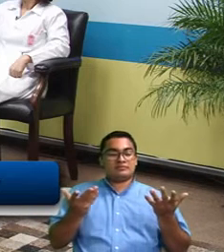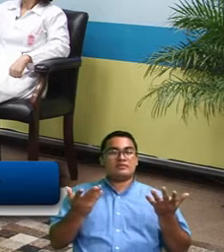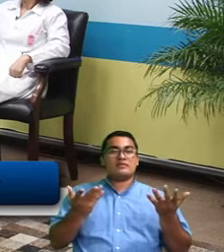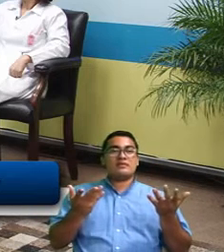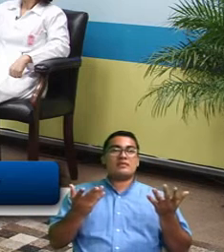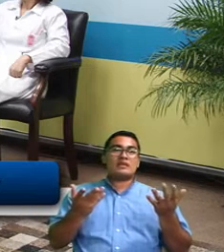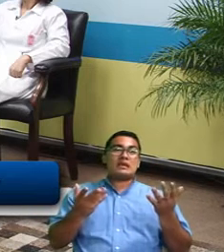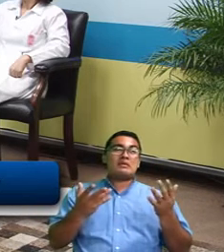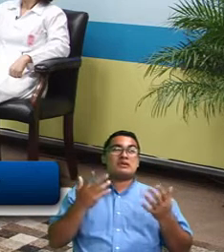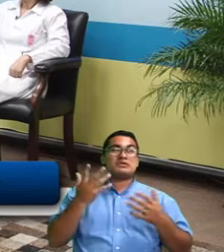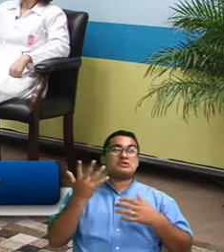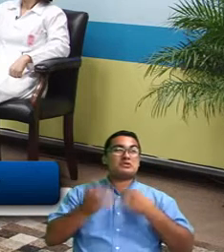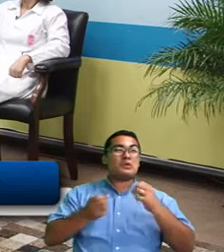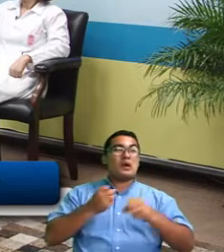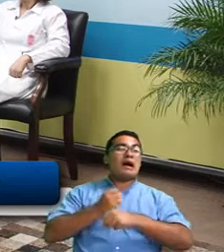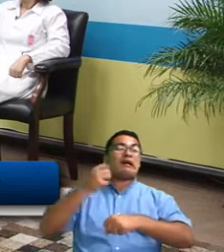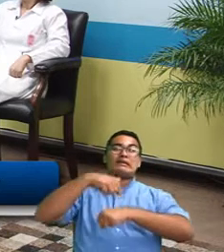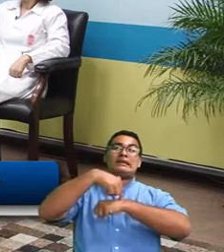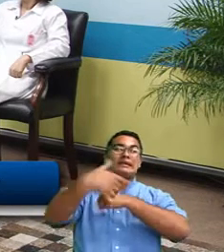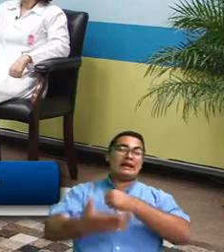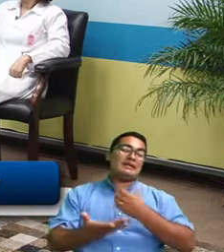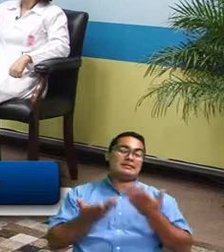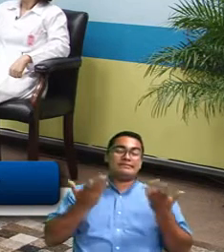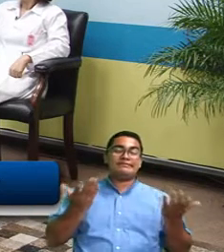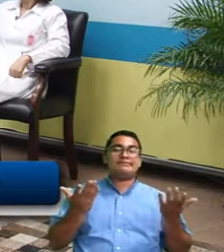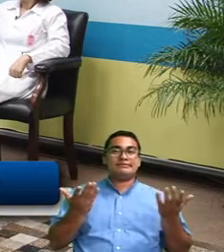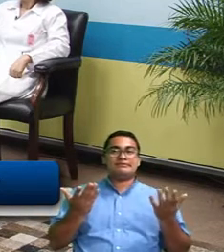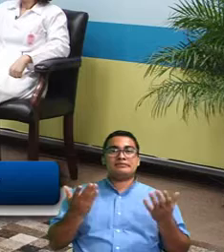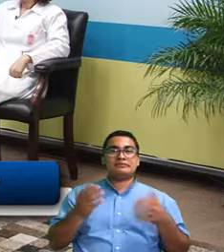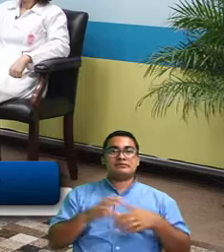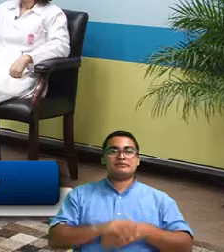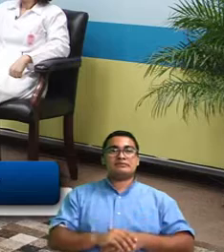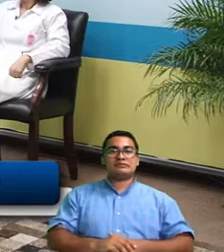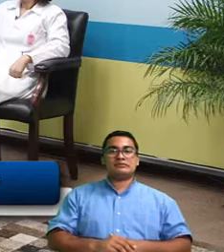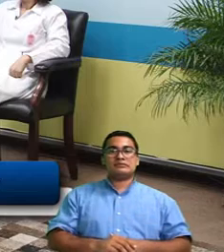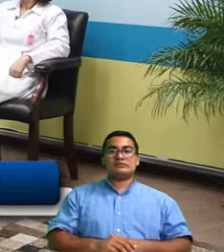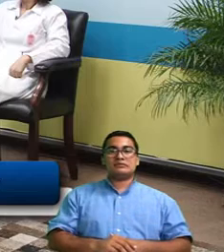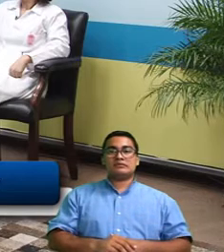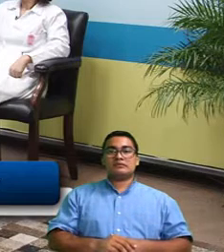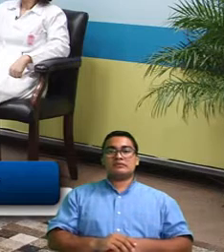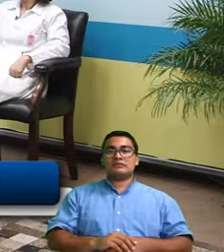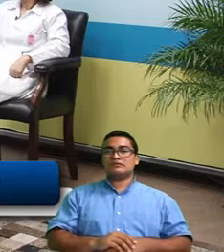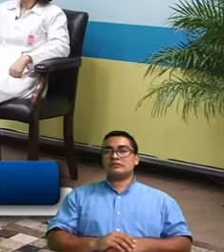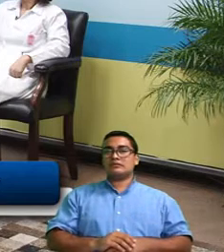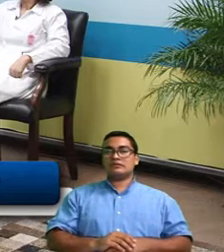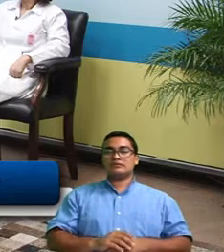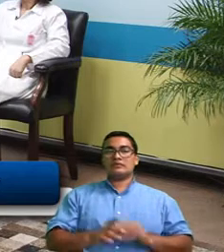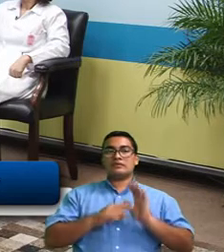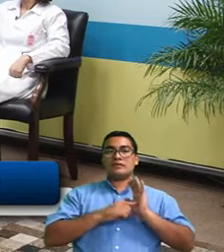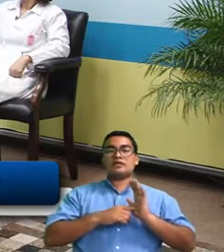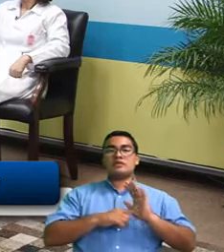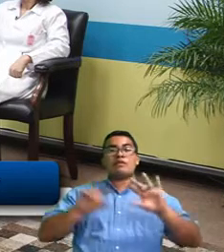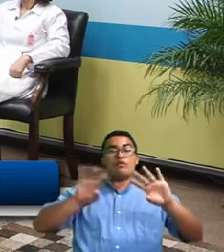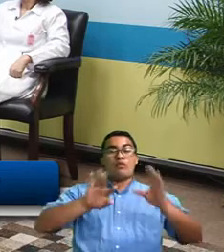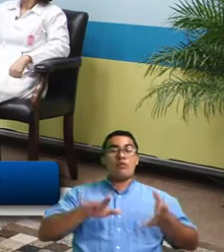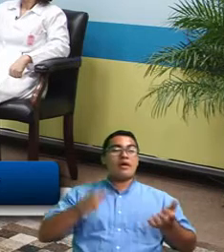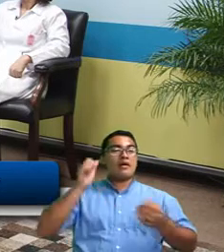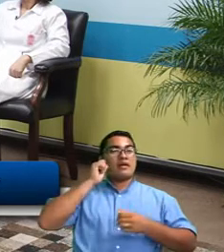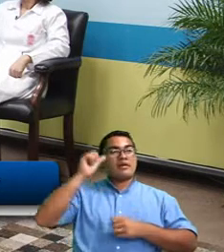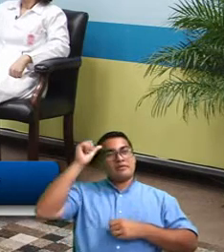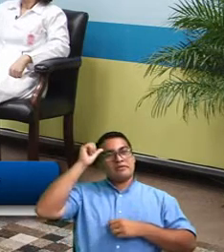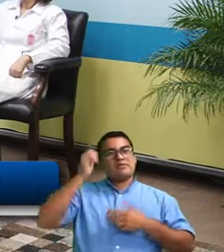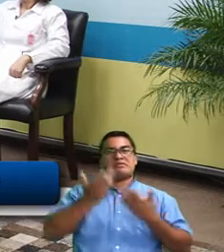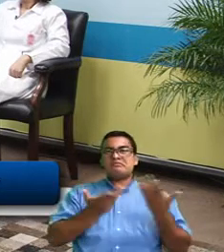manifiesta hasta 5 años después de haberse adquirido. Así es. Ya. Ahora, en el caso de las mujeres ya adultas, también tiene que ver ese